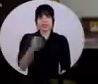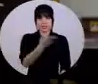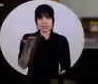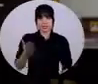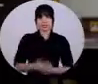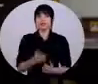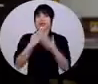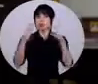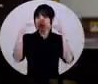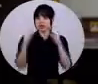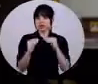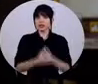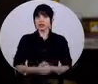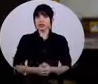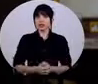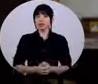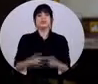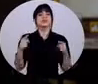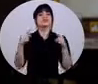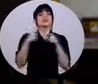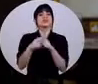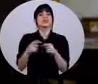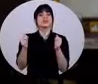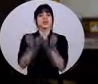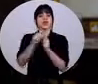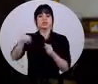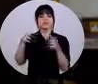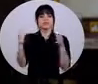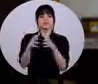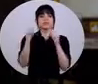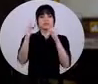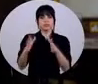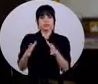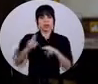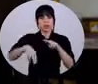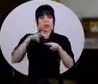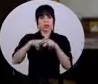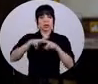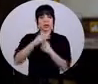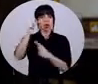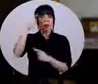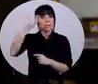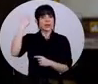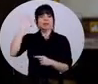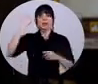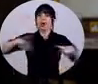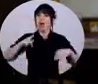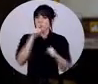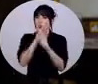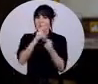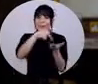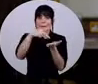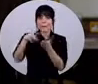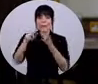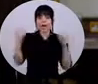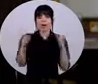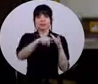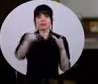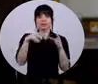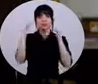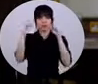El conflicto con el Magisterio Nacional que desató el anterior gobierno al incumplir con el pago a las y los educadores